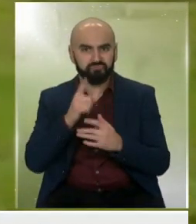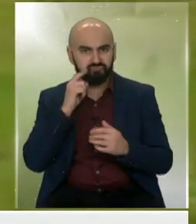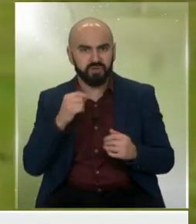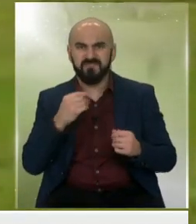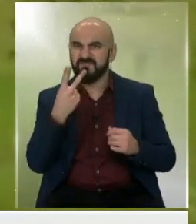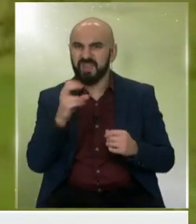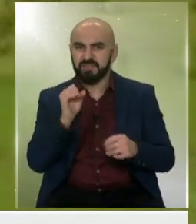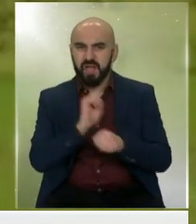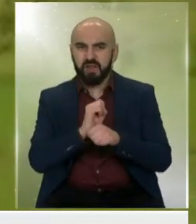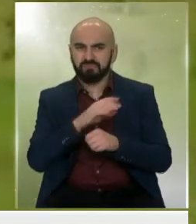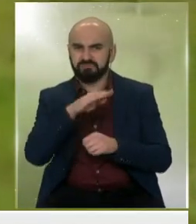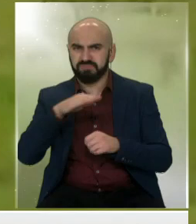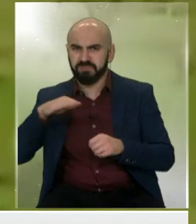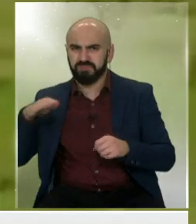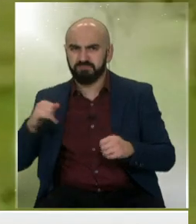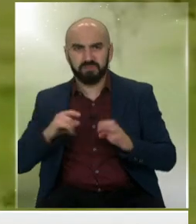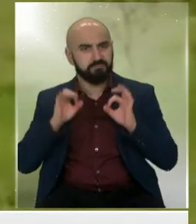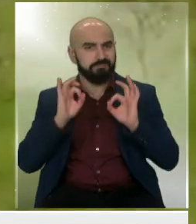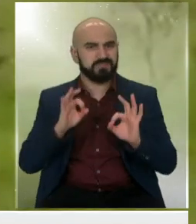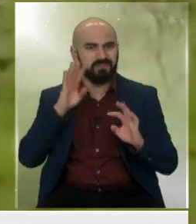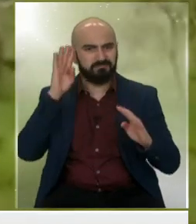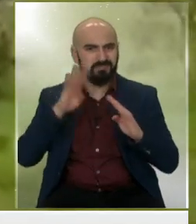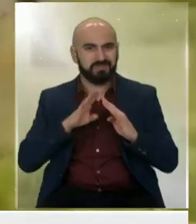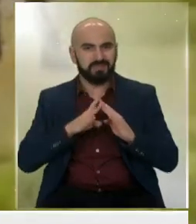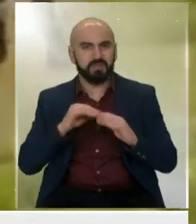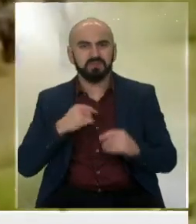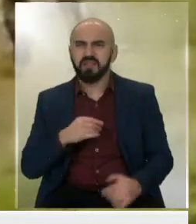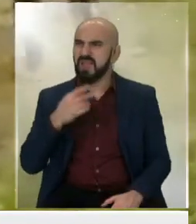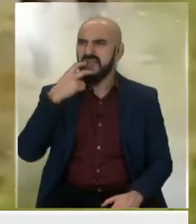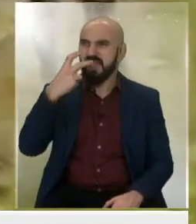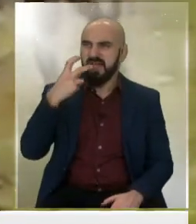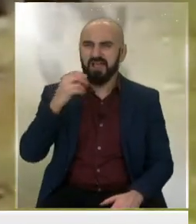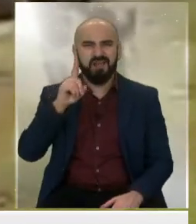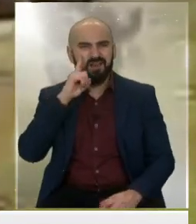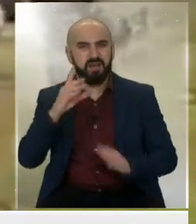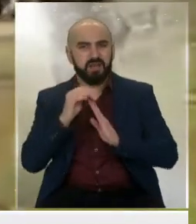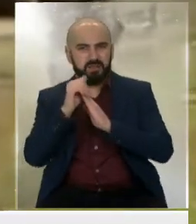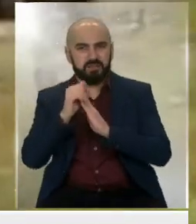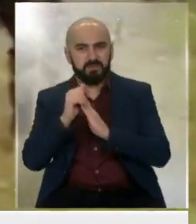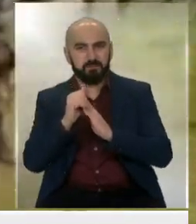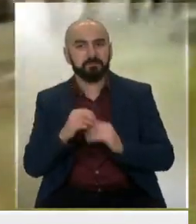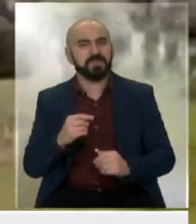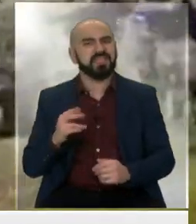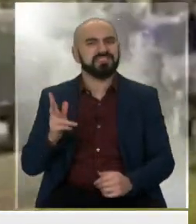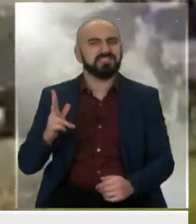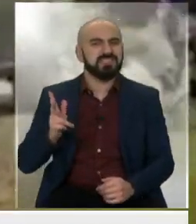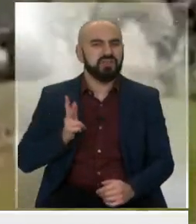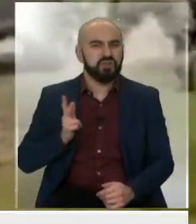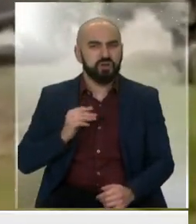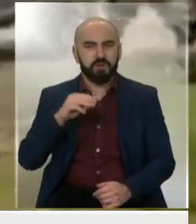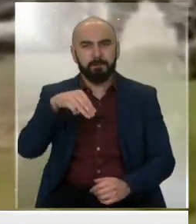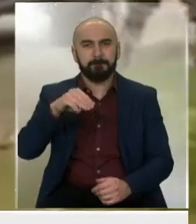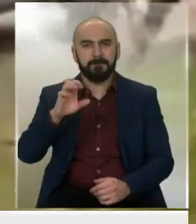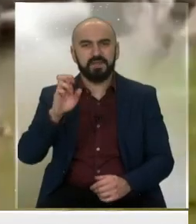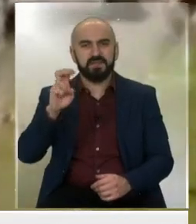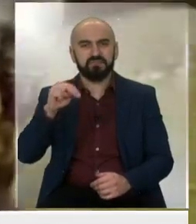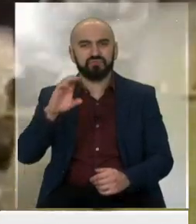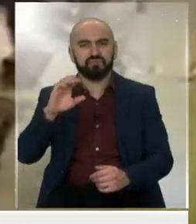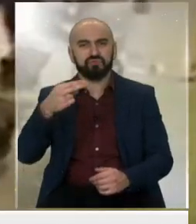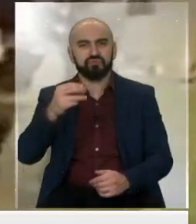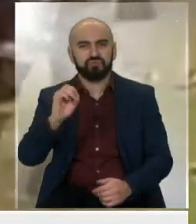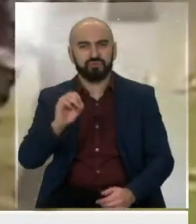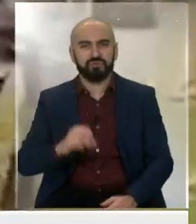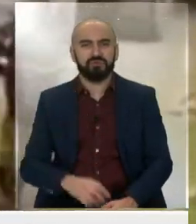autos blindados, mientras gritaban con fuerza el nombre de su líder, el señor Menchú. ¡Pura gente, señor